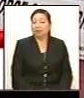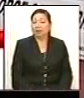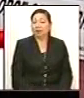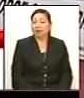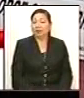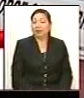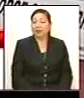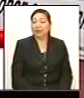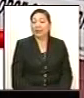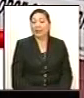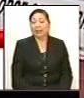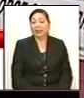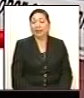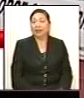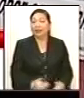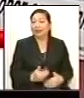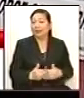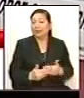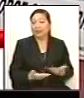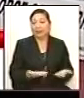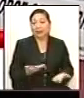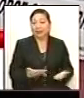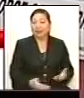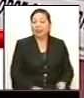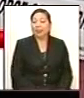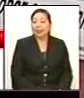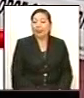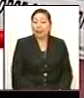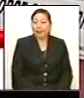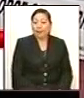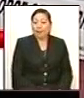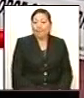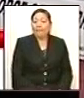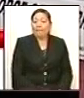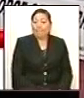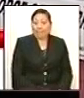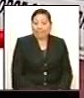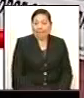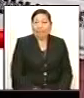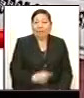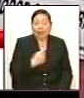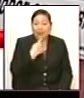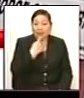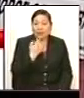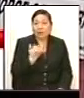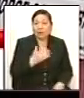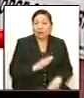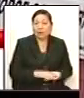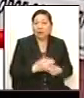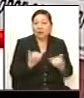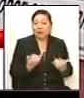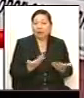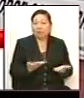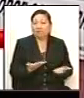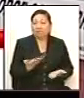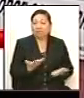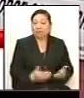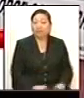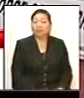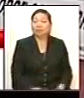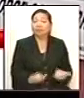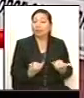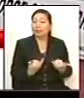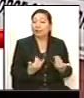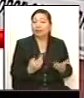manera muy quimérica, ¿no? Pero, por eso, alguna información sobre esto, porque vamos a estar... Porque esto